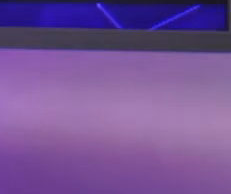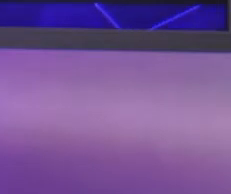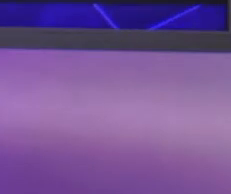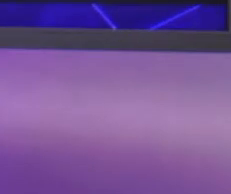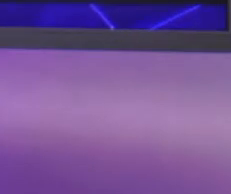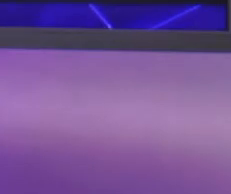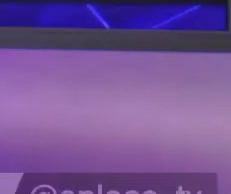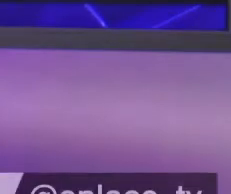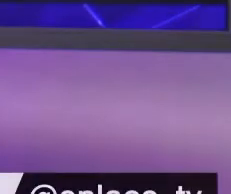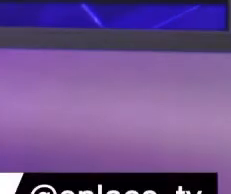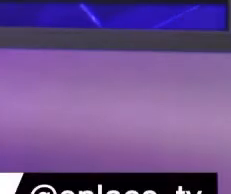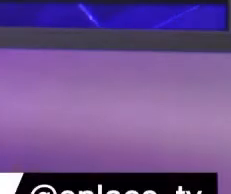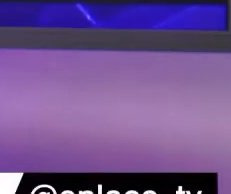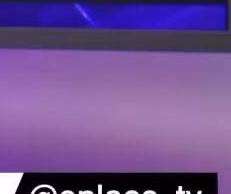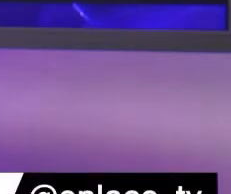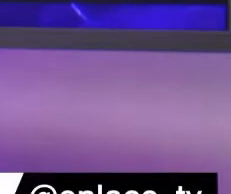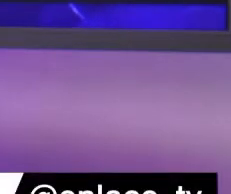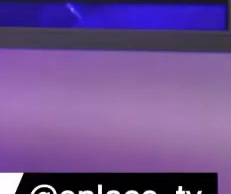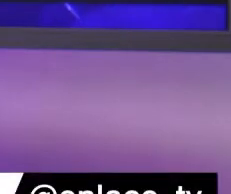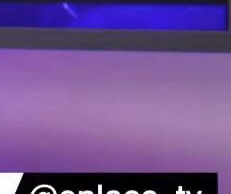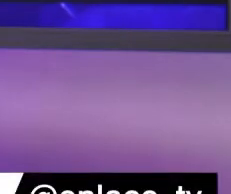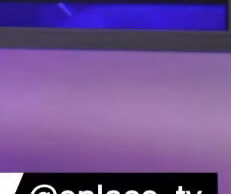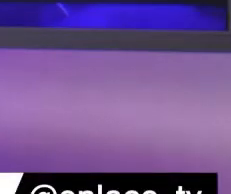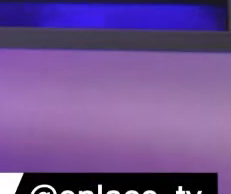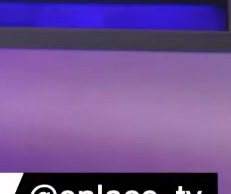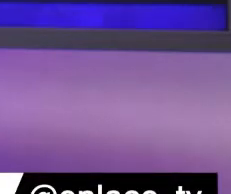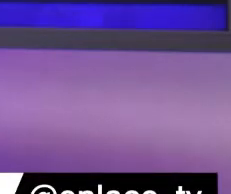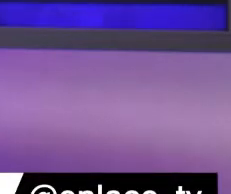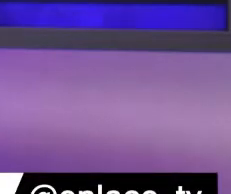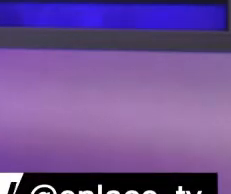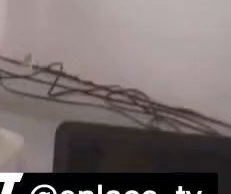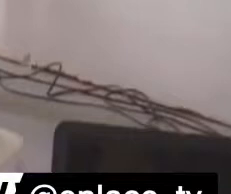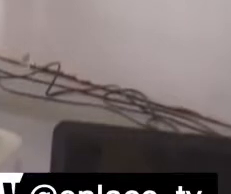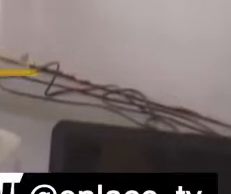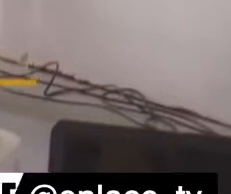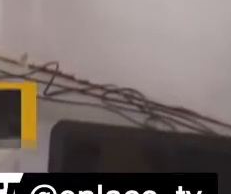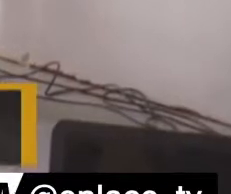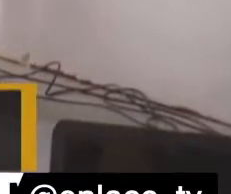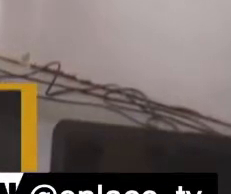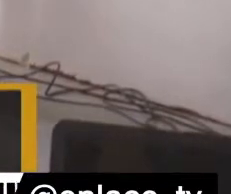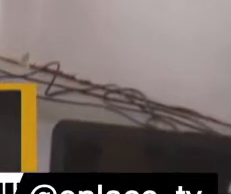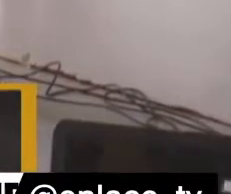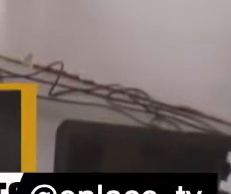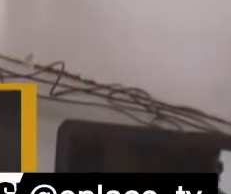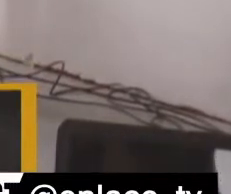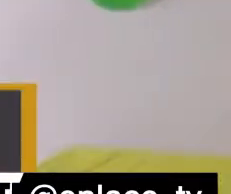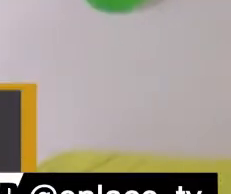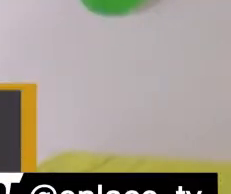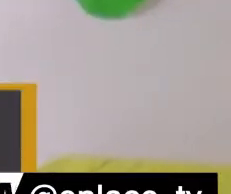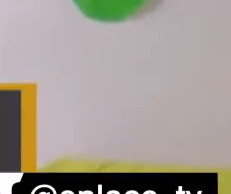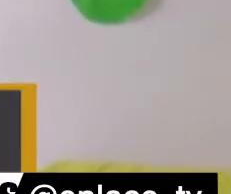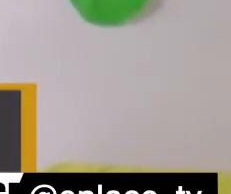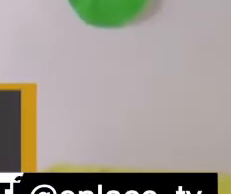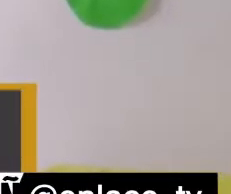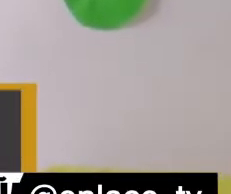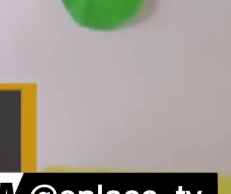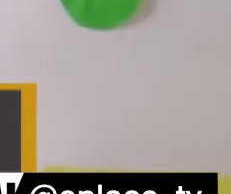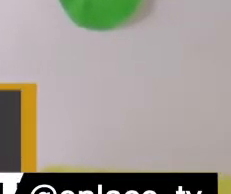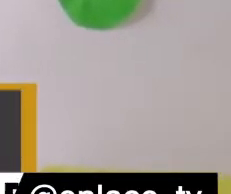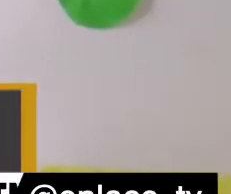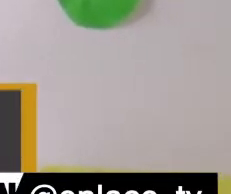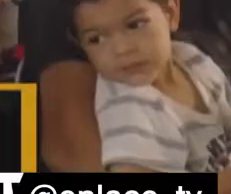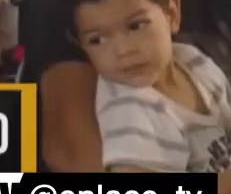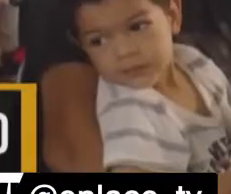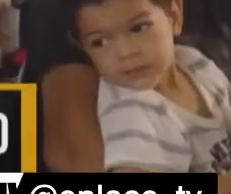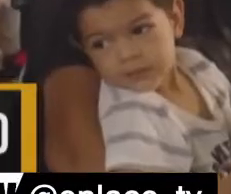el concurso de megacuento en este plantel ubicado en la Comuna 3. Un mundo imaginario podría ser el nombre de la actividad cumplida en el megacolegio